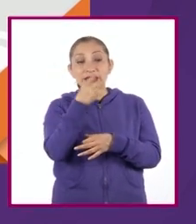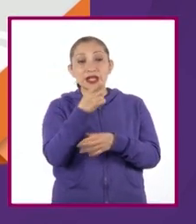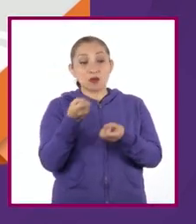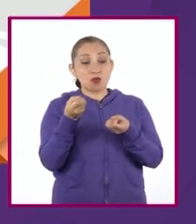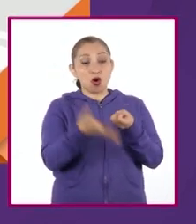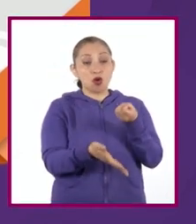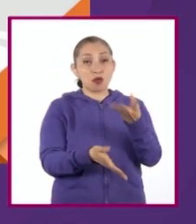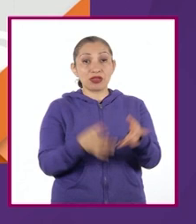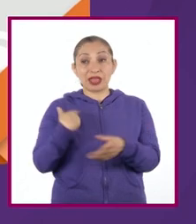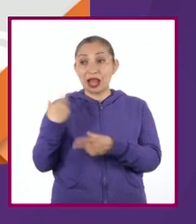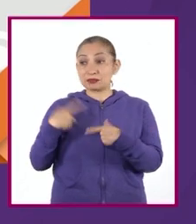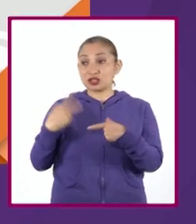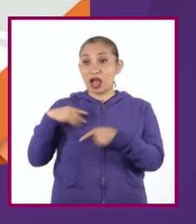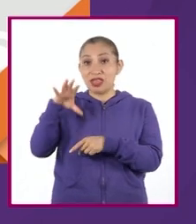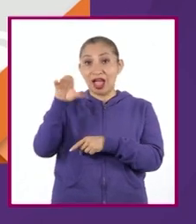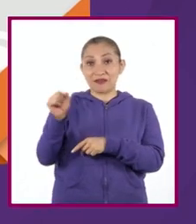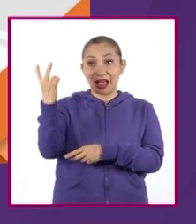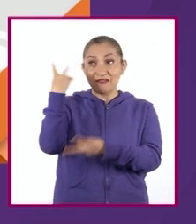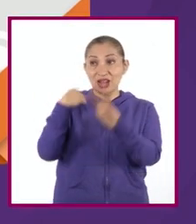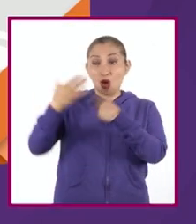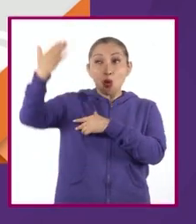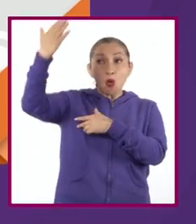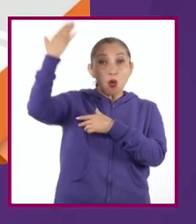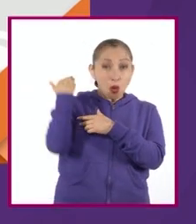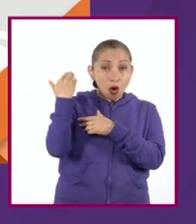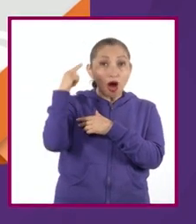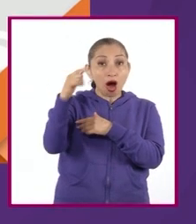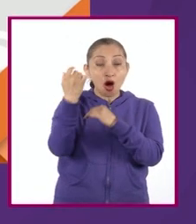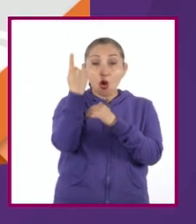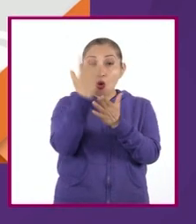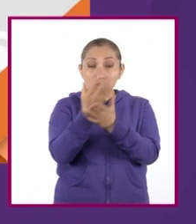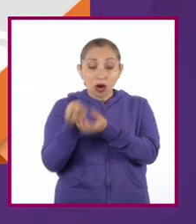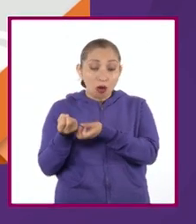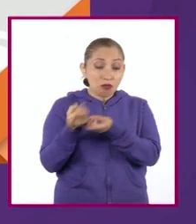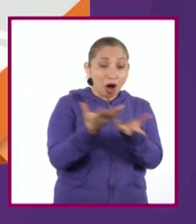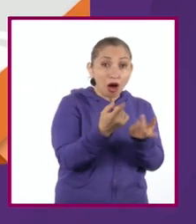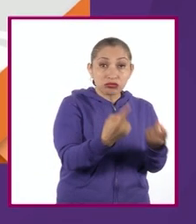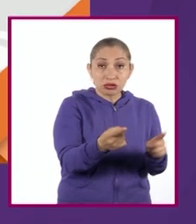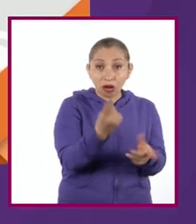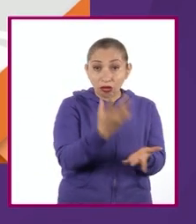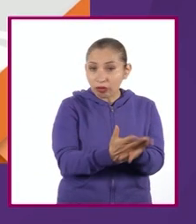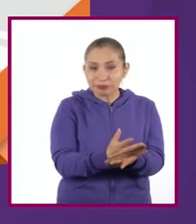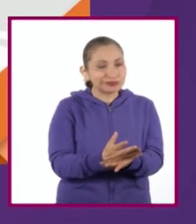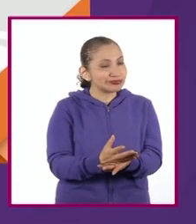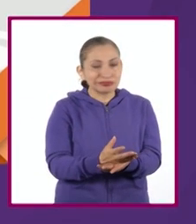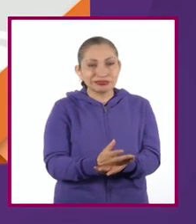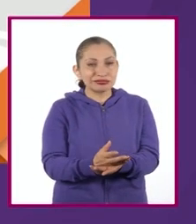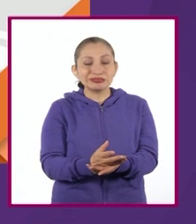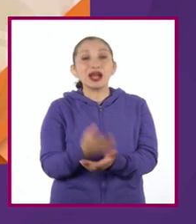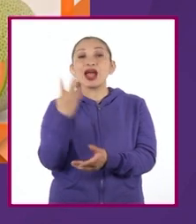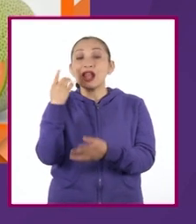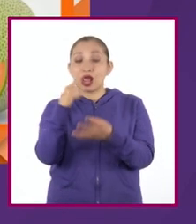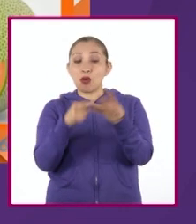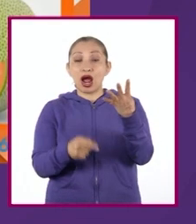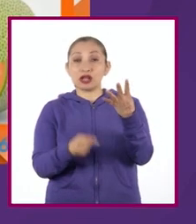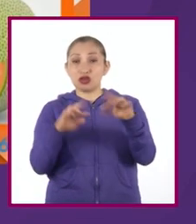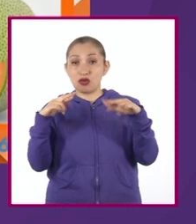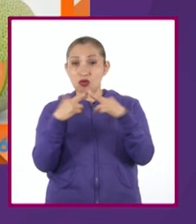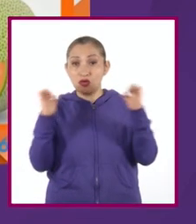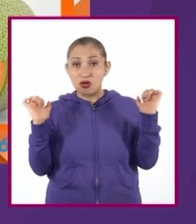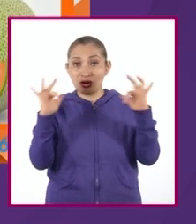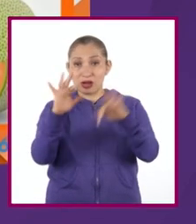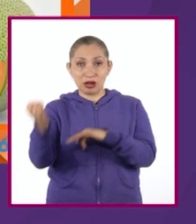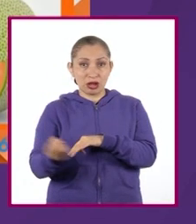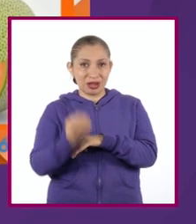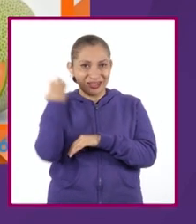aportes afrodescendientes no se limitaron únicamente a la música. En el cuarto encuentro y